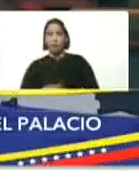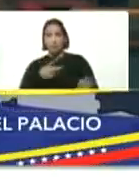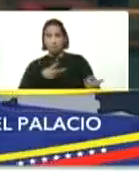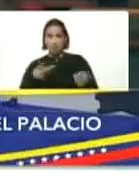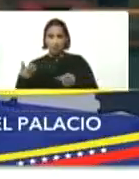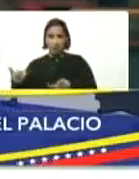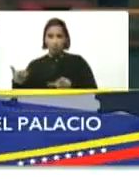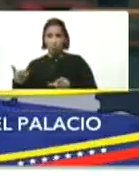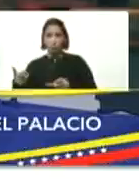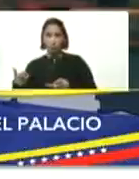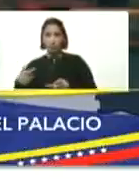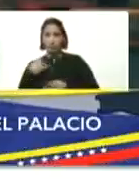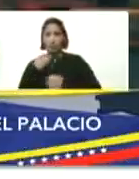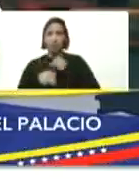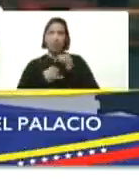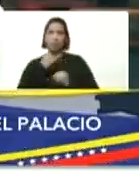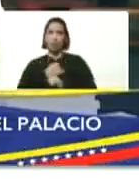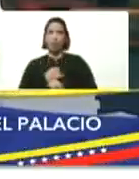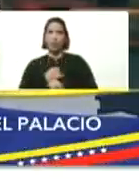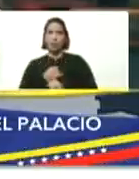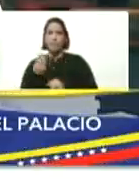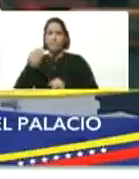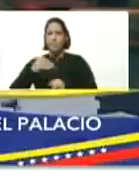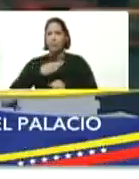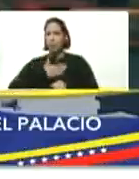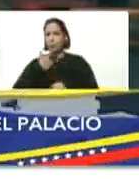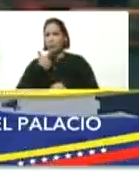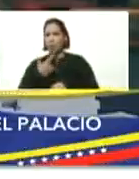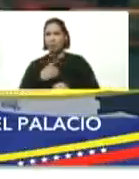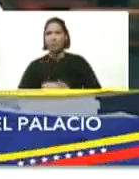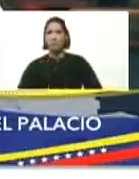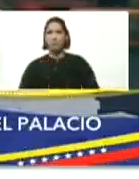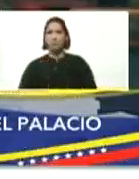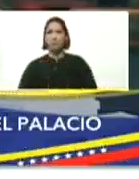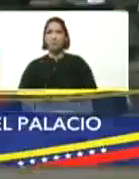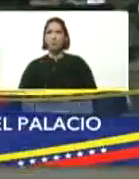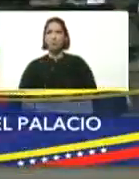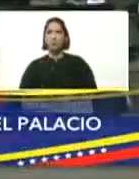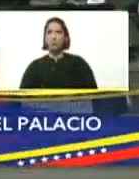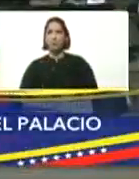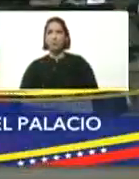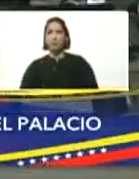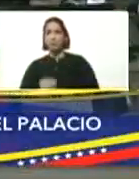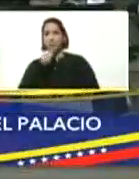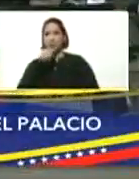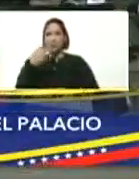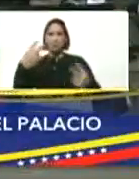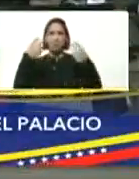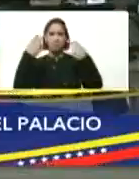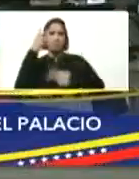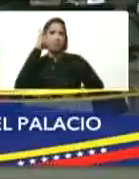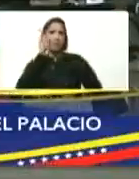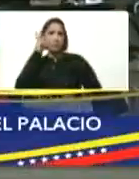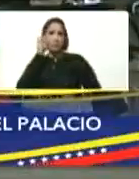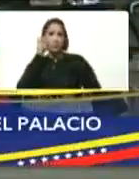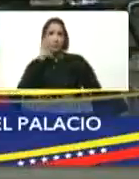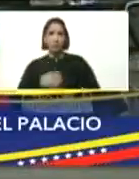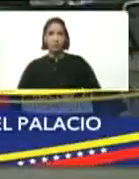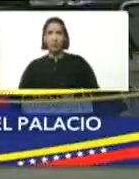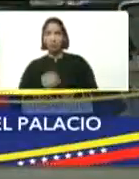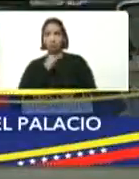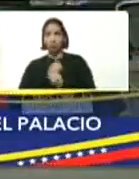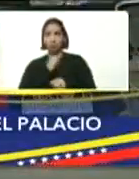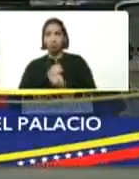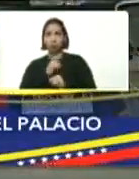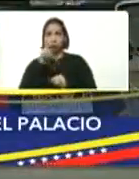invitados internacionales. ¿Qué más le podemos decir a quienes nos ven y nos escuchan por redes y